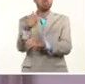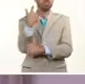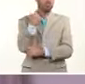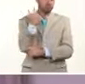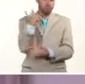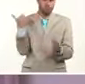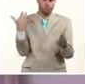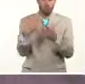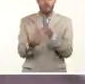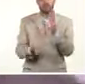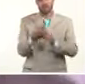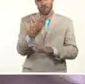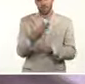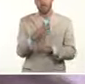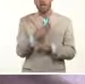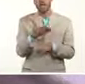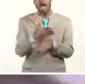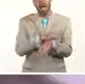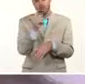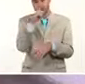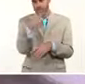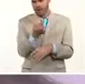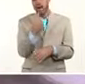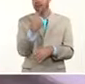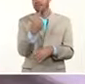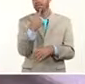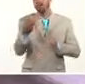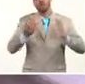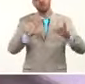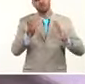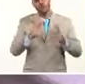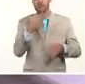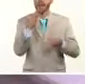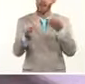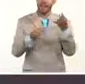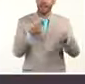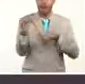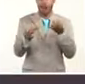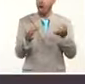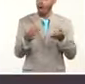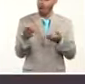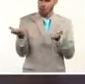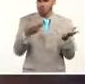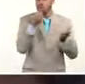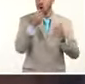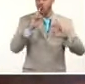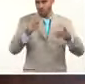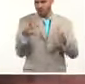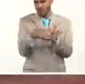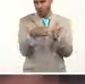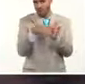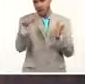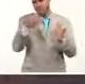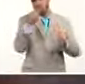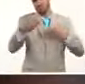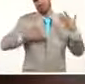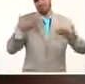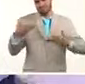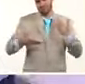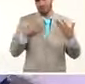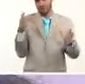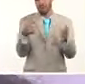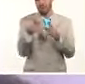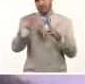de la despedida, nos dejaron un abrazo con espuma de mar y la invitación para regresar a Cojimar a disfrutar del